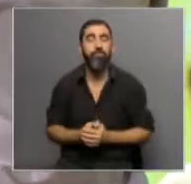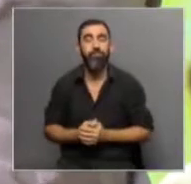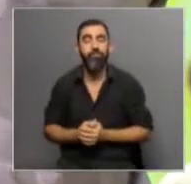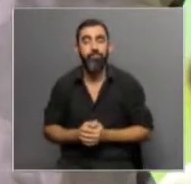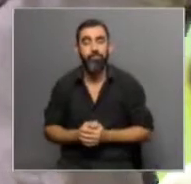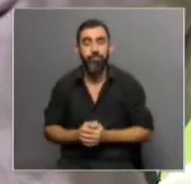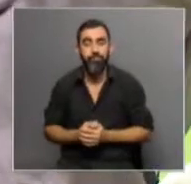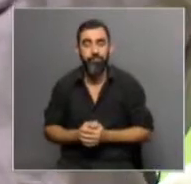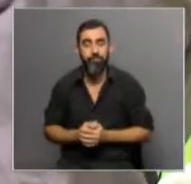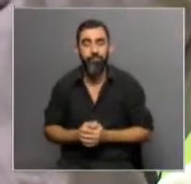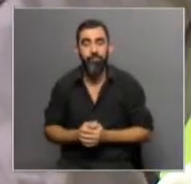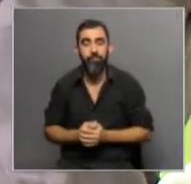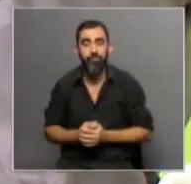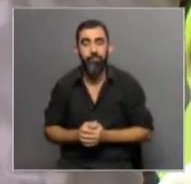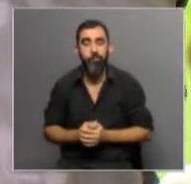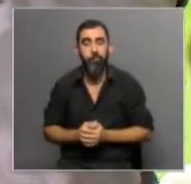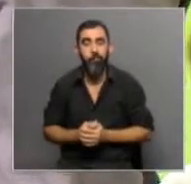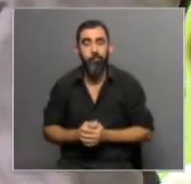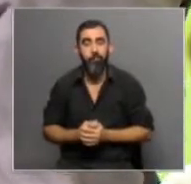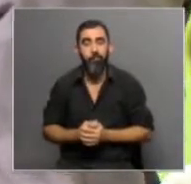Bárbaro, vemos la primera parte del informe entonces.